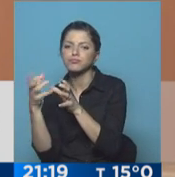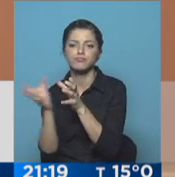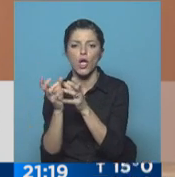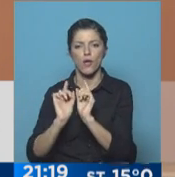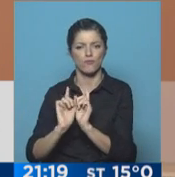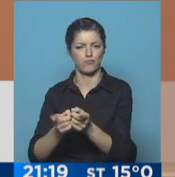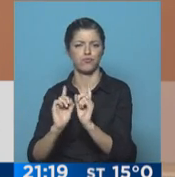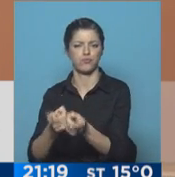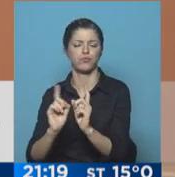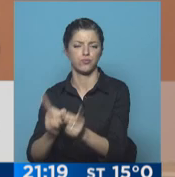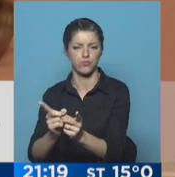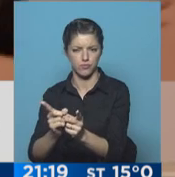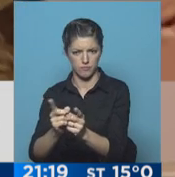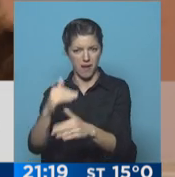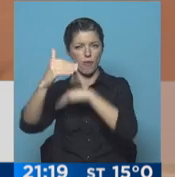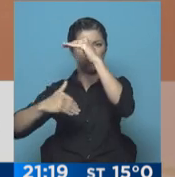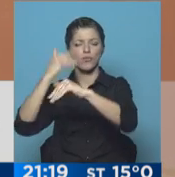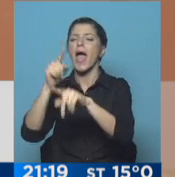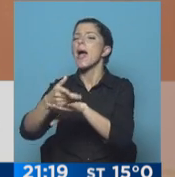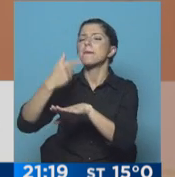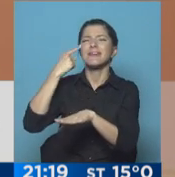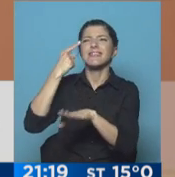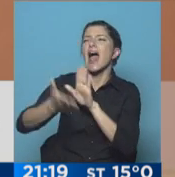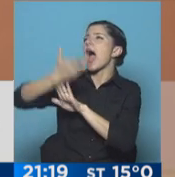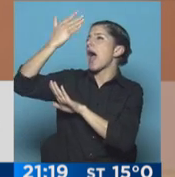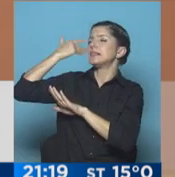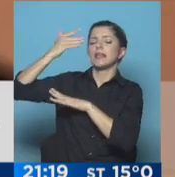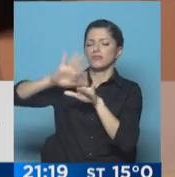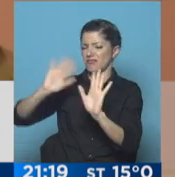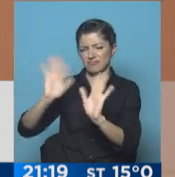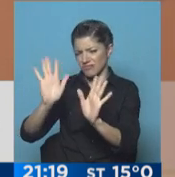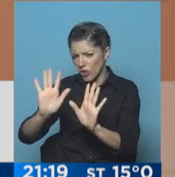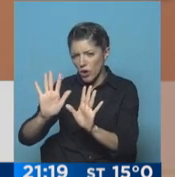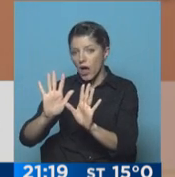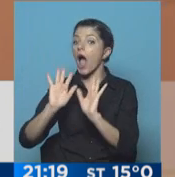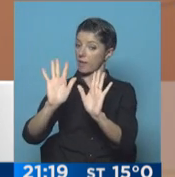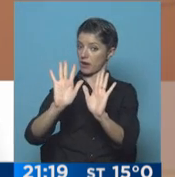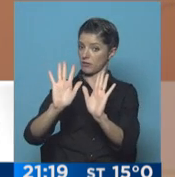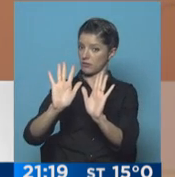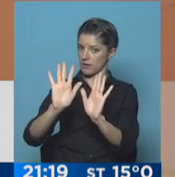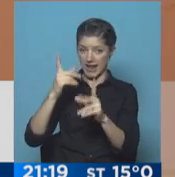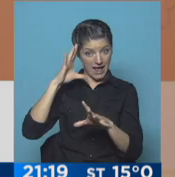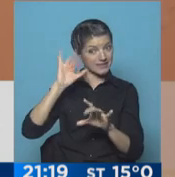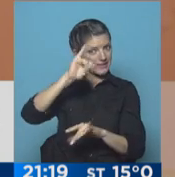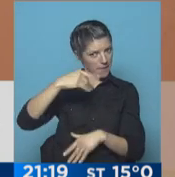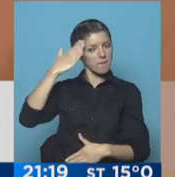seguir tirando para adelante. No miremos atrás las cosas que pasaron, que no significa no tener